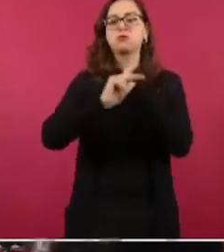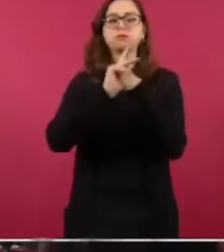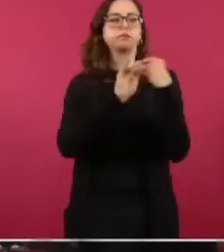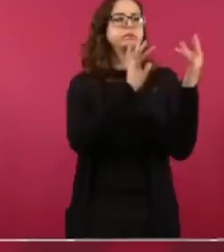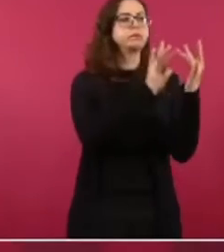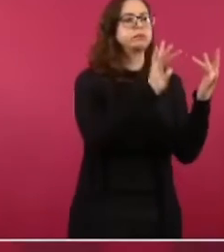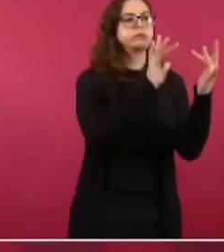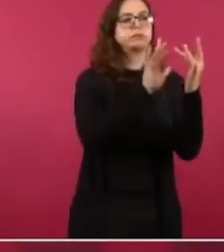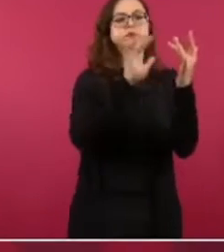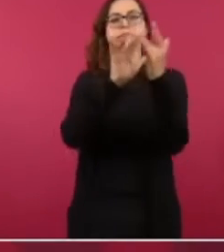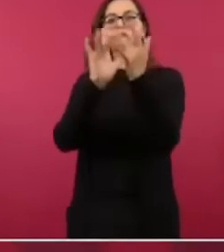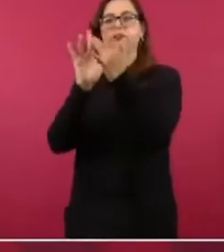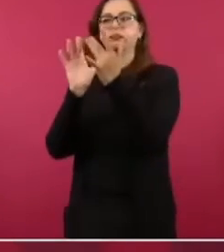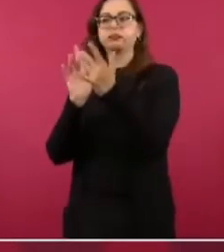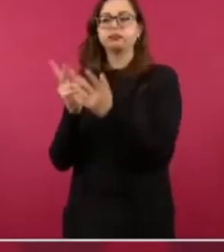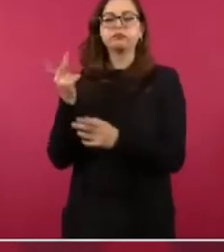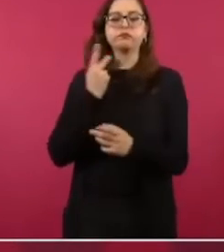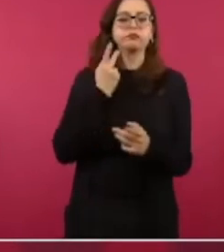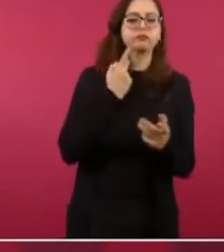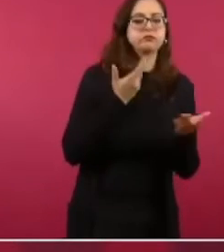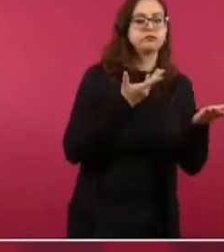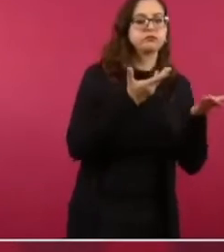Y se ha forjado